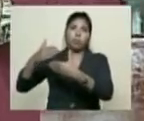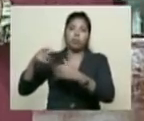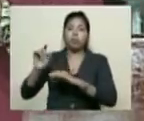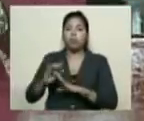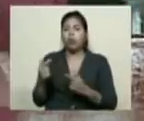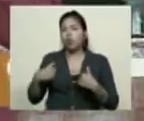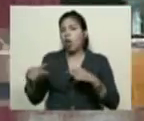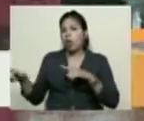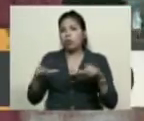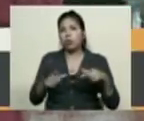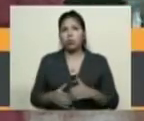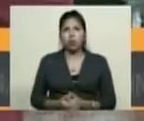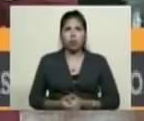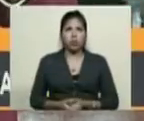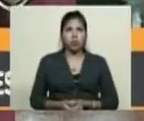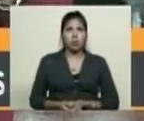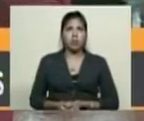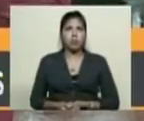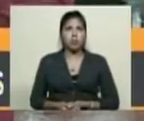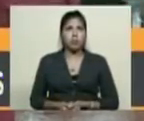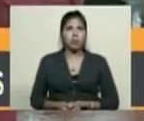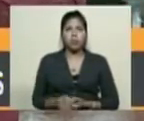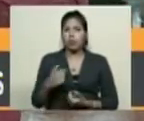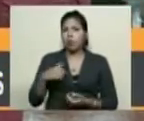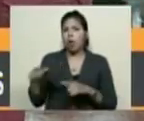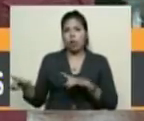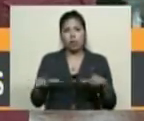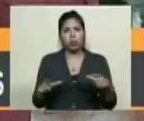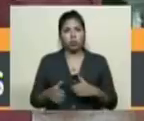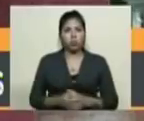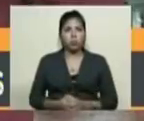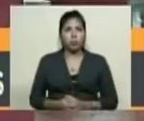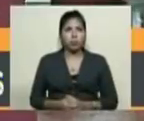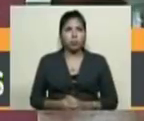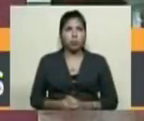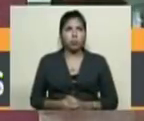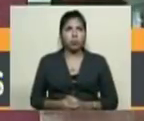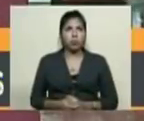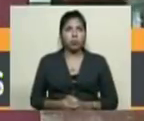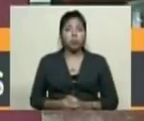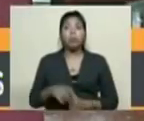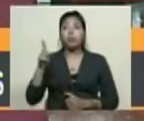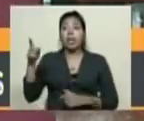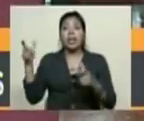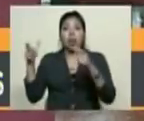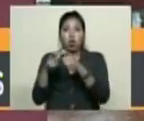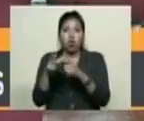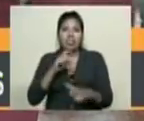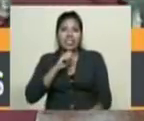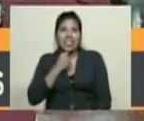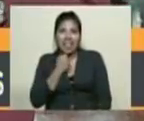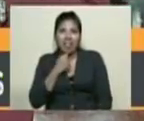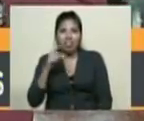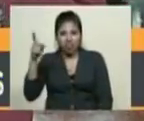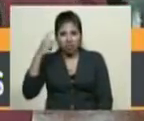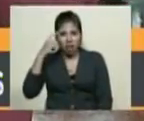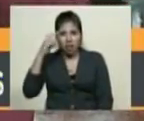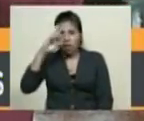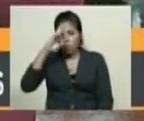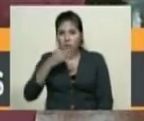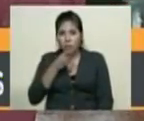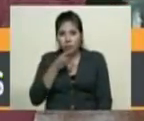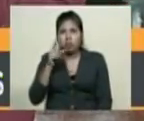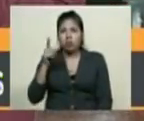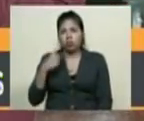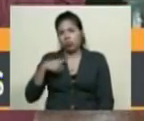Estoy listo, ya estoy listo. Como lo dijo la delegación que envié a la reunión secreta en República Dominicana,